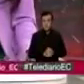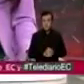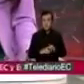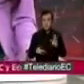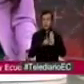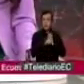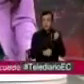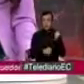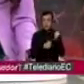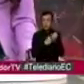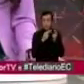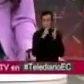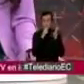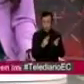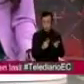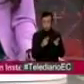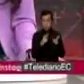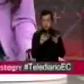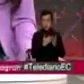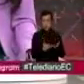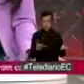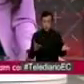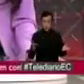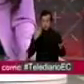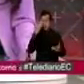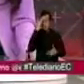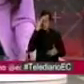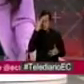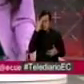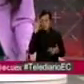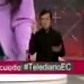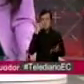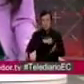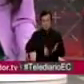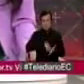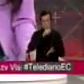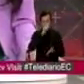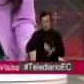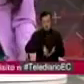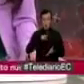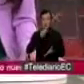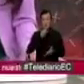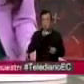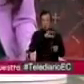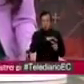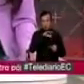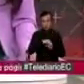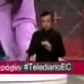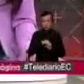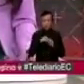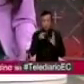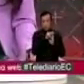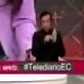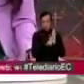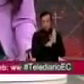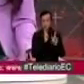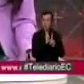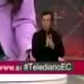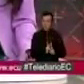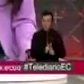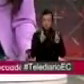La ley de apoyo humanitario para combatir la crisis sanitaria derivada del COVID-19 fue aprobada con dos votaciones. La normativa contempla aspectos de